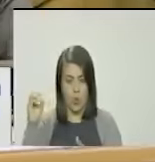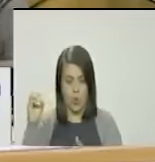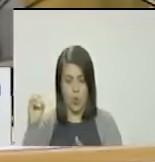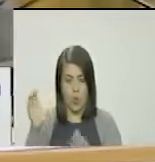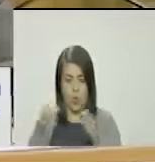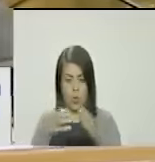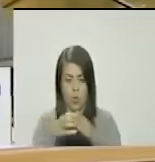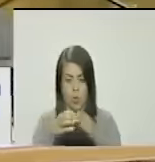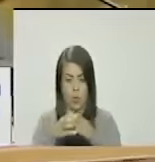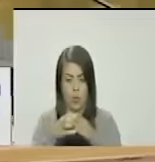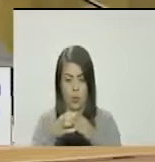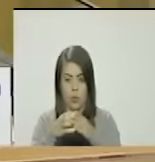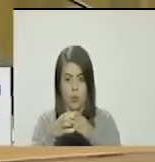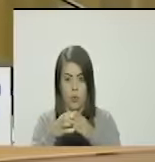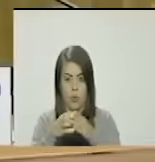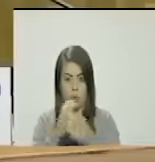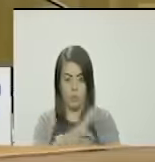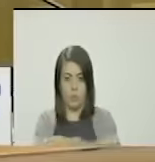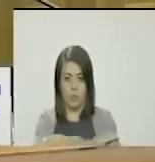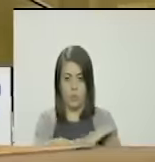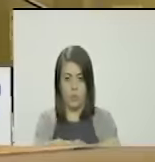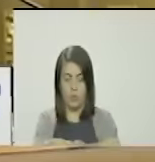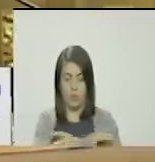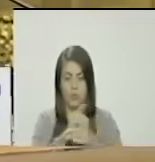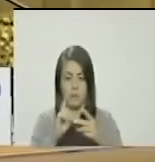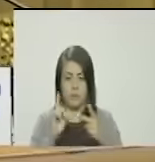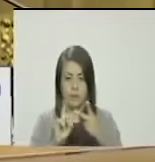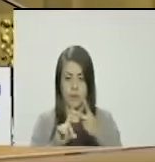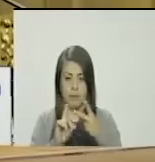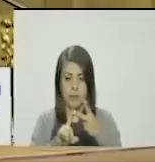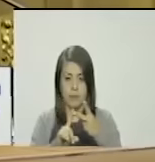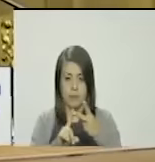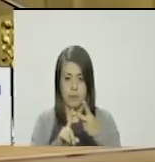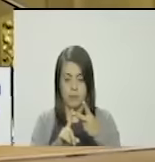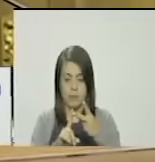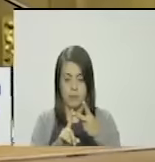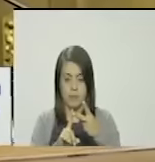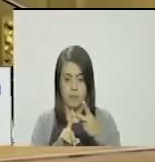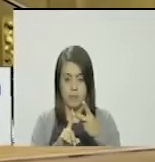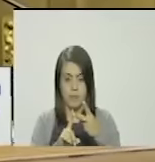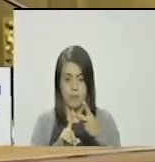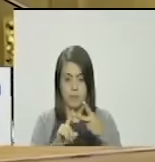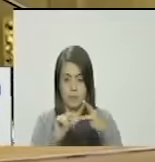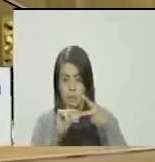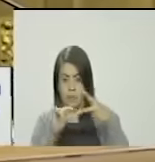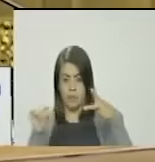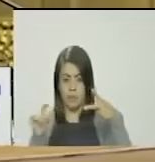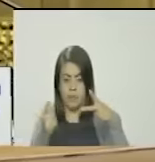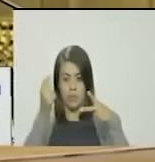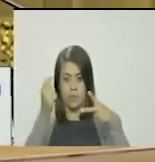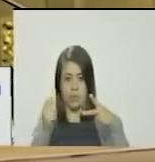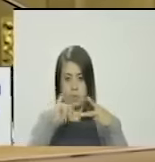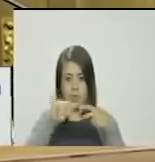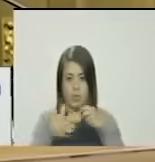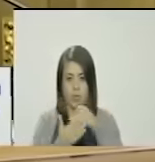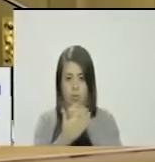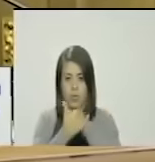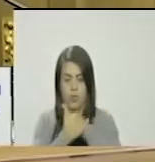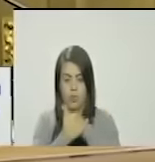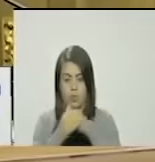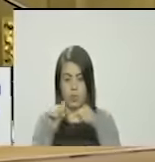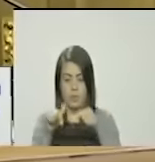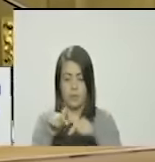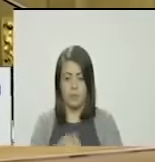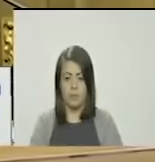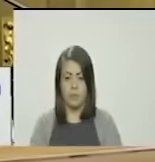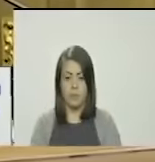por el bloque de la oposición, y el bloque de la patria propone al diputado Jorge